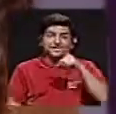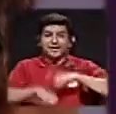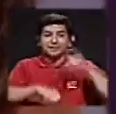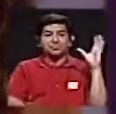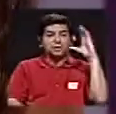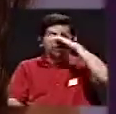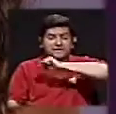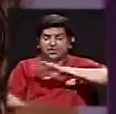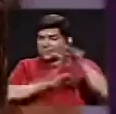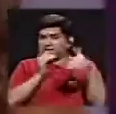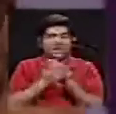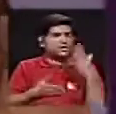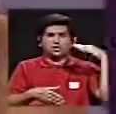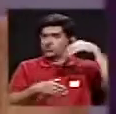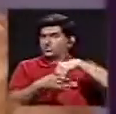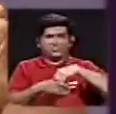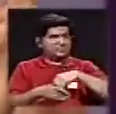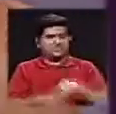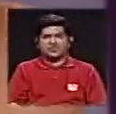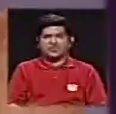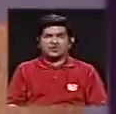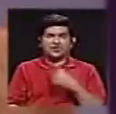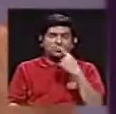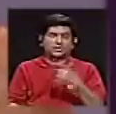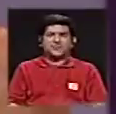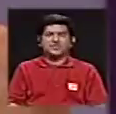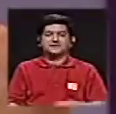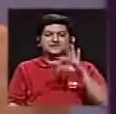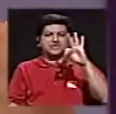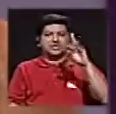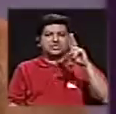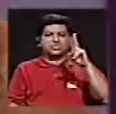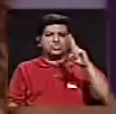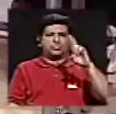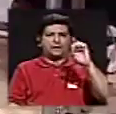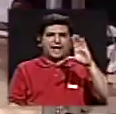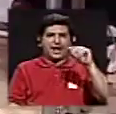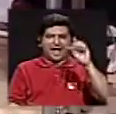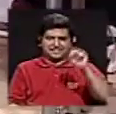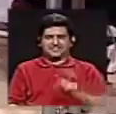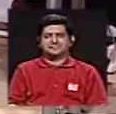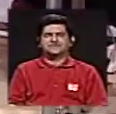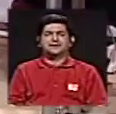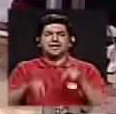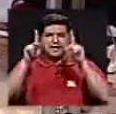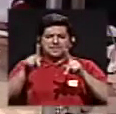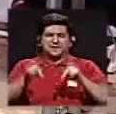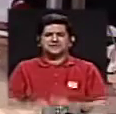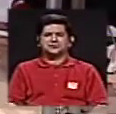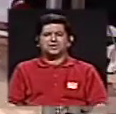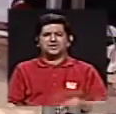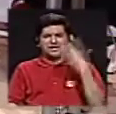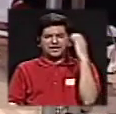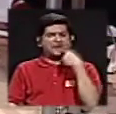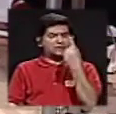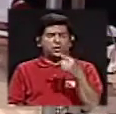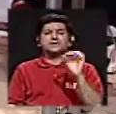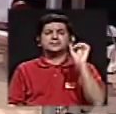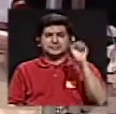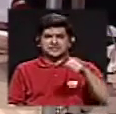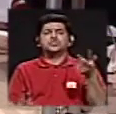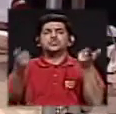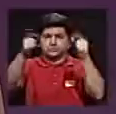se da cuenta que no todos se entran los que le llaman touré cas y sobre esto que gerardo de cartago plantea si se está dando